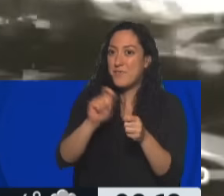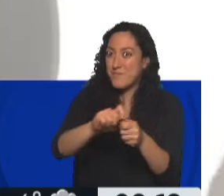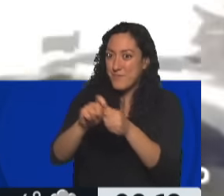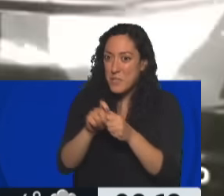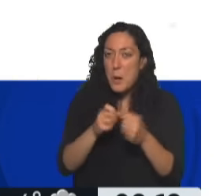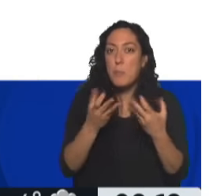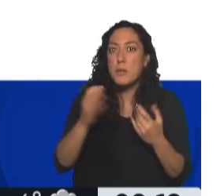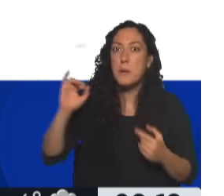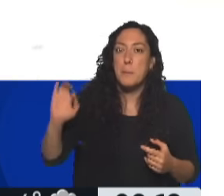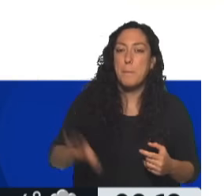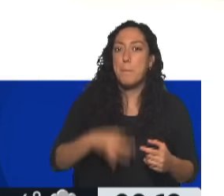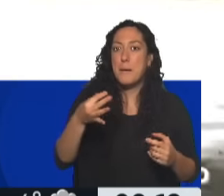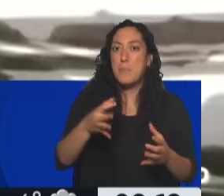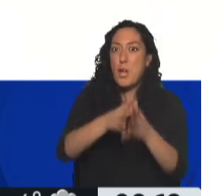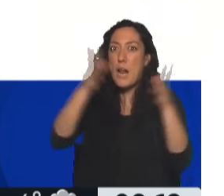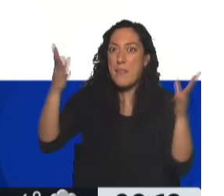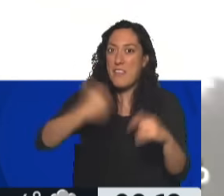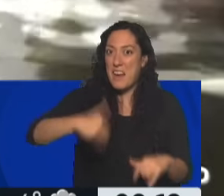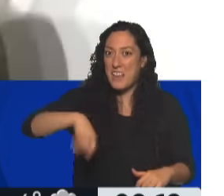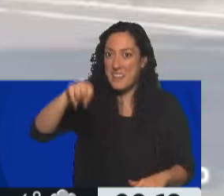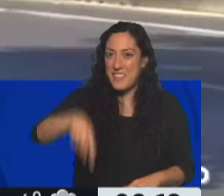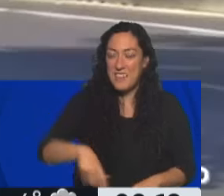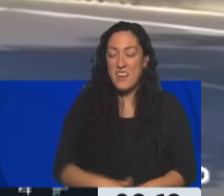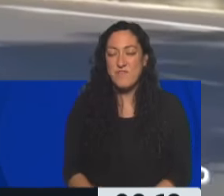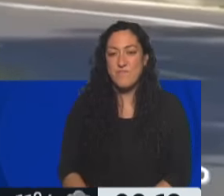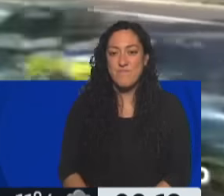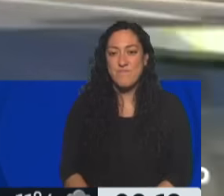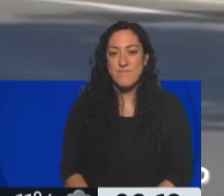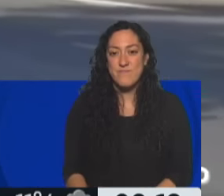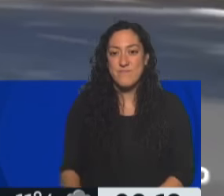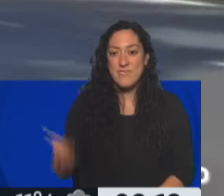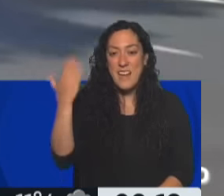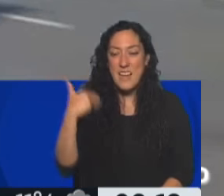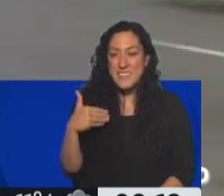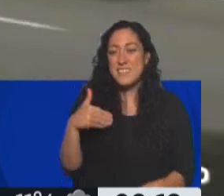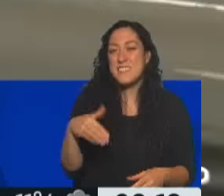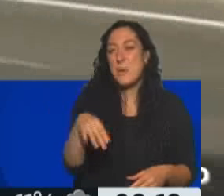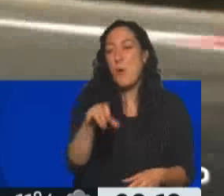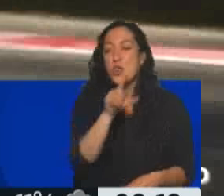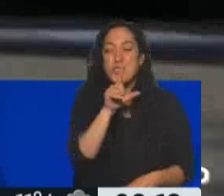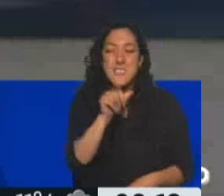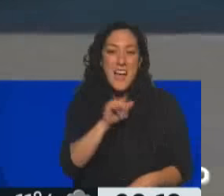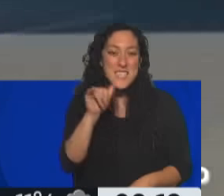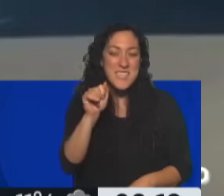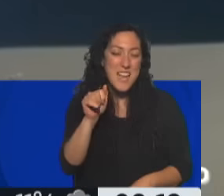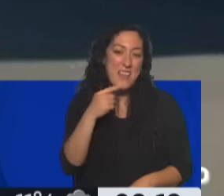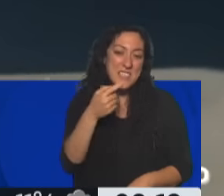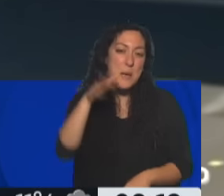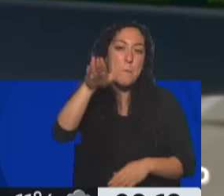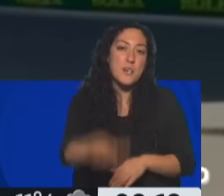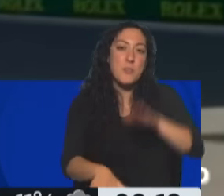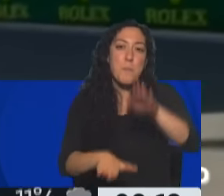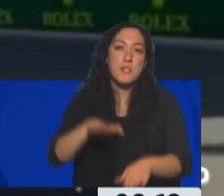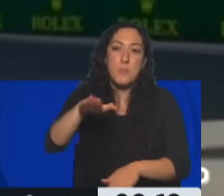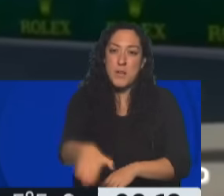Gran Premio de la Argentina. Pero, como dice el gran Mostaza, paso a paso.